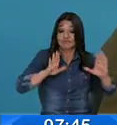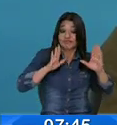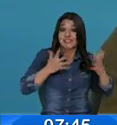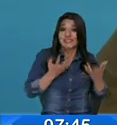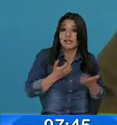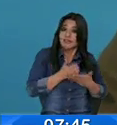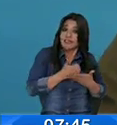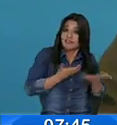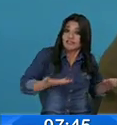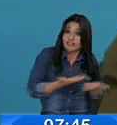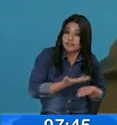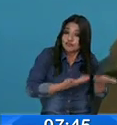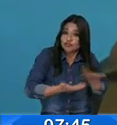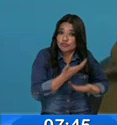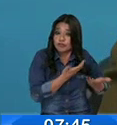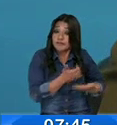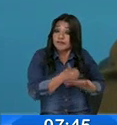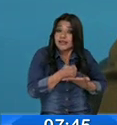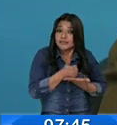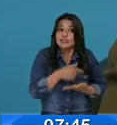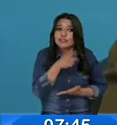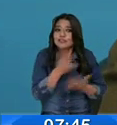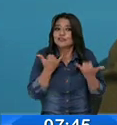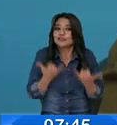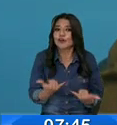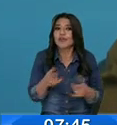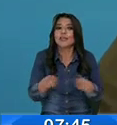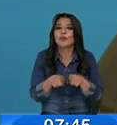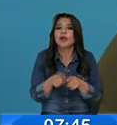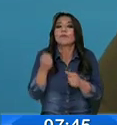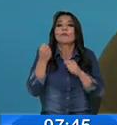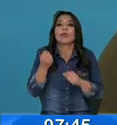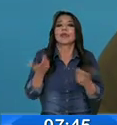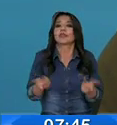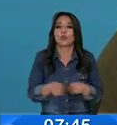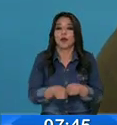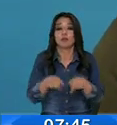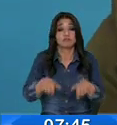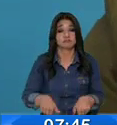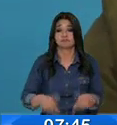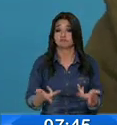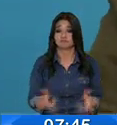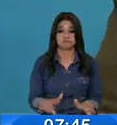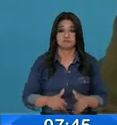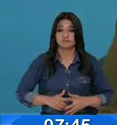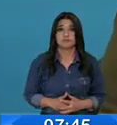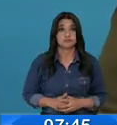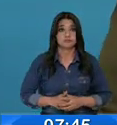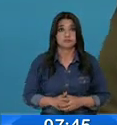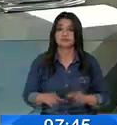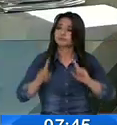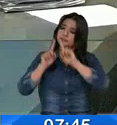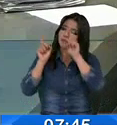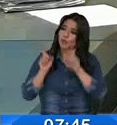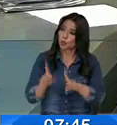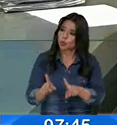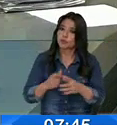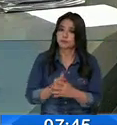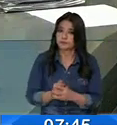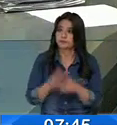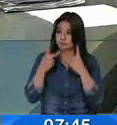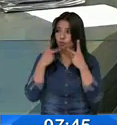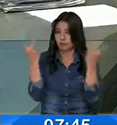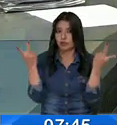el poder lo prácticamente lo tienen ellos en el ejecutivo nosotros no lo tenemos por lo tanto te lo creen plantear y exigir públicamente